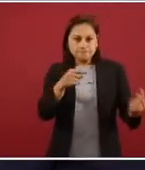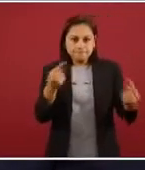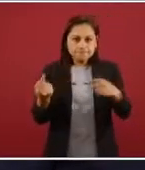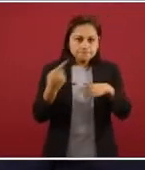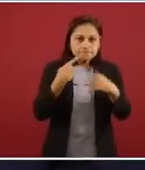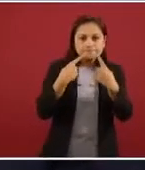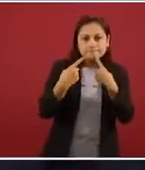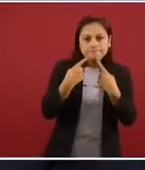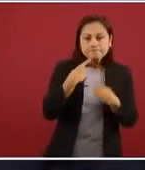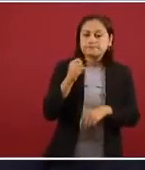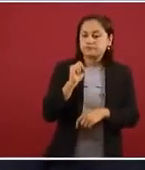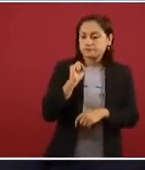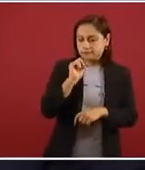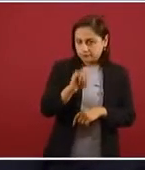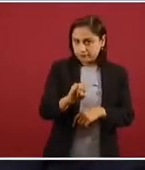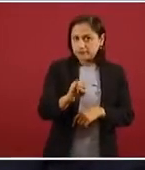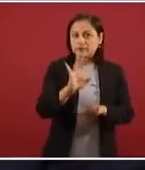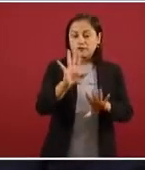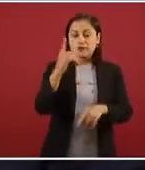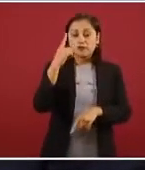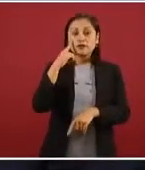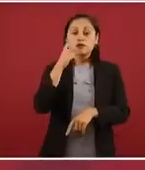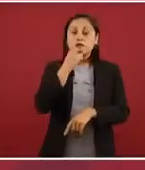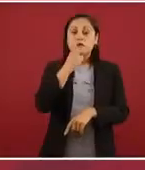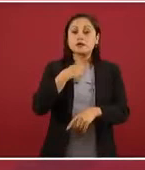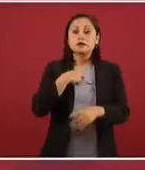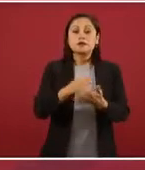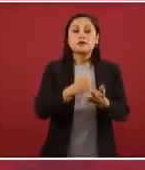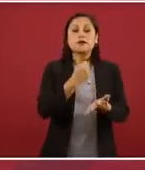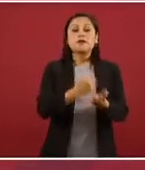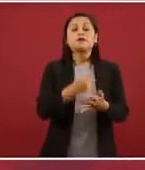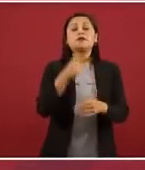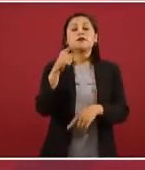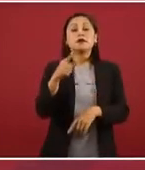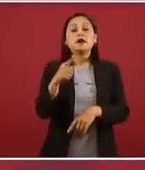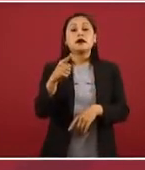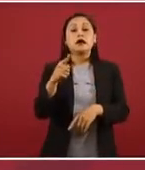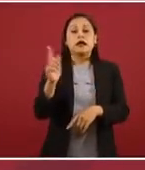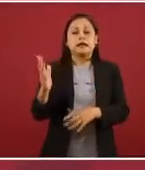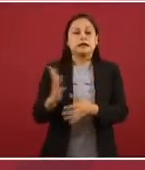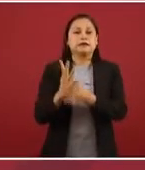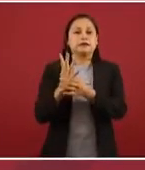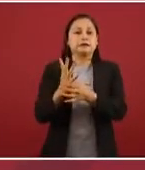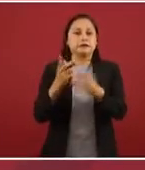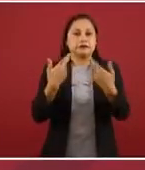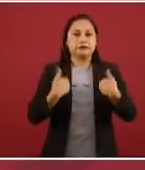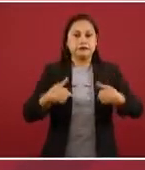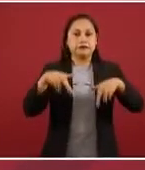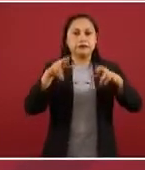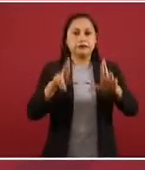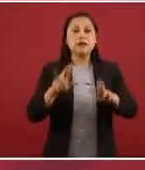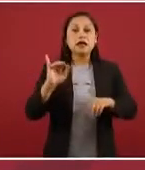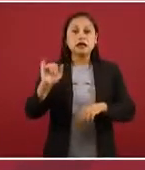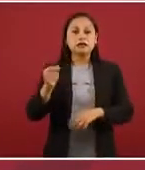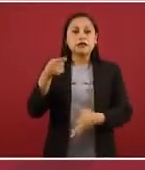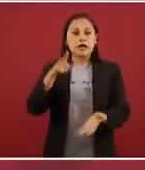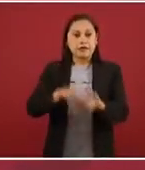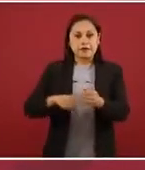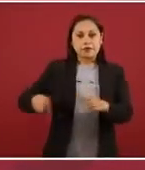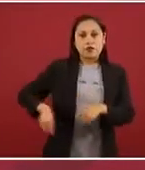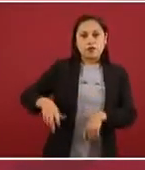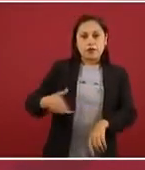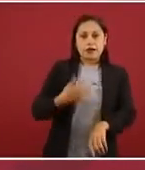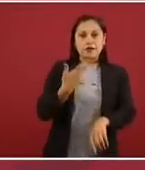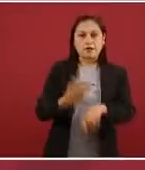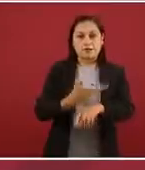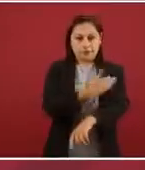el de Tamaulipas, el que nos representa, sí es cuñado del gobernador, pero no tienen relación.